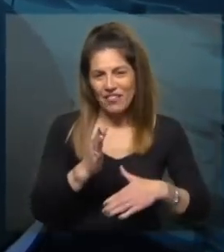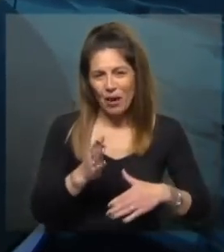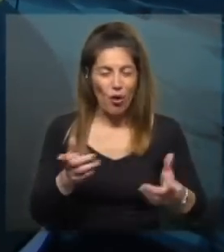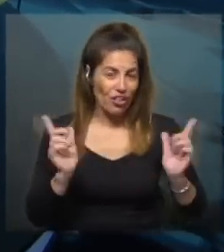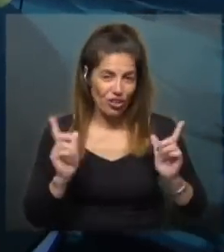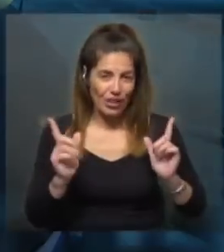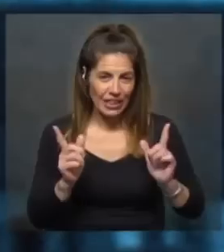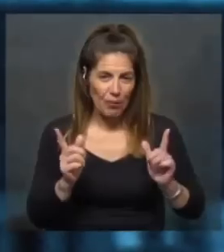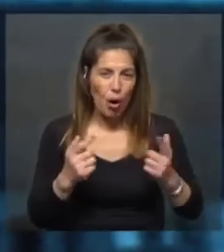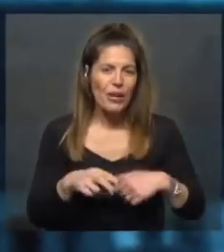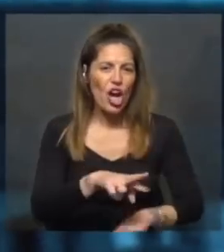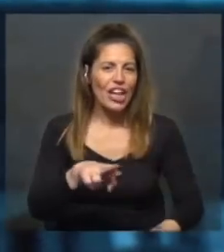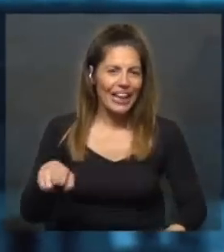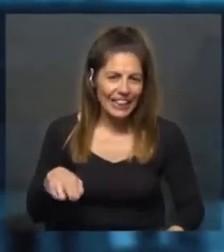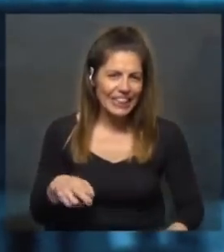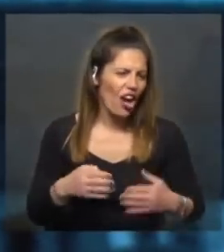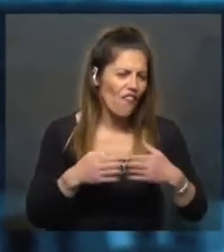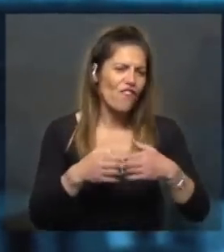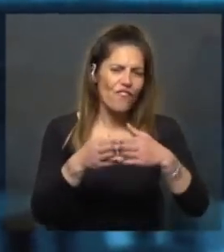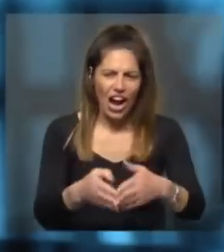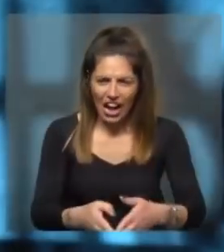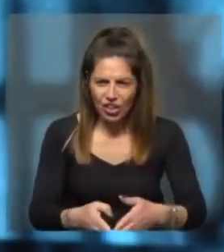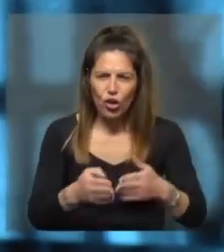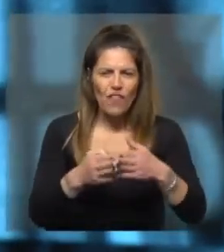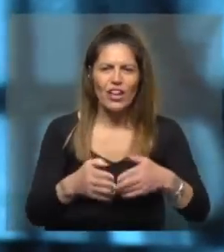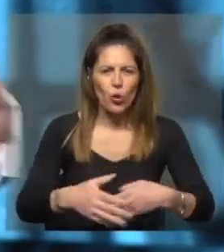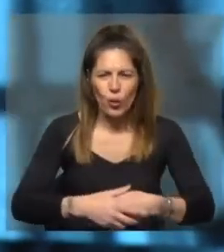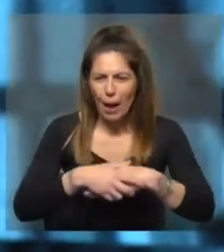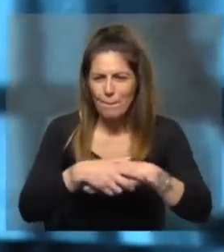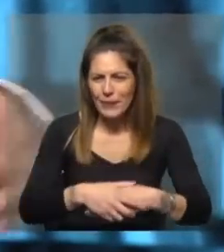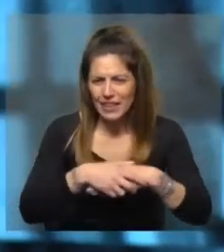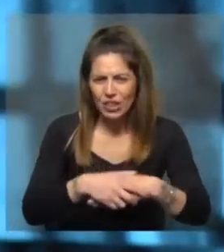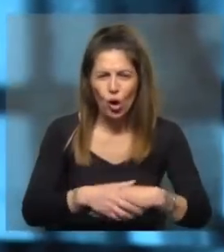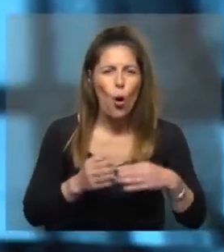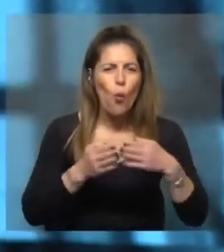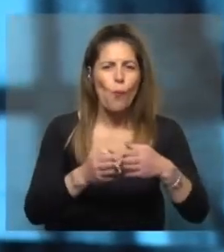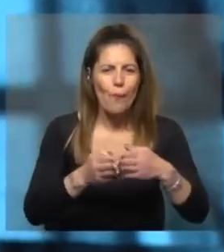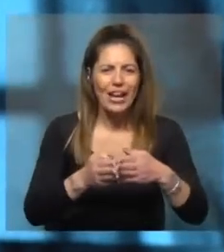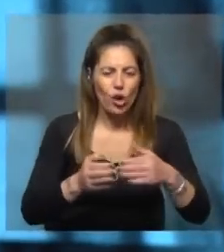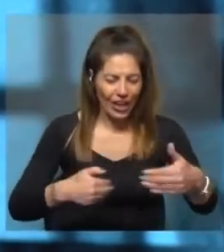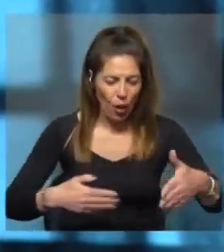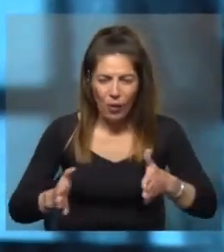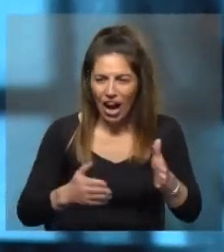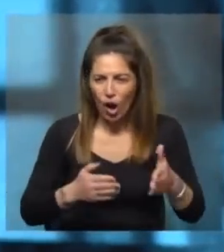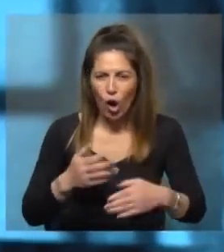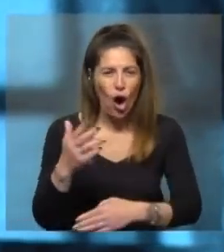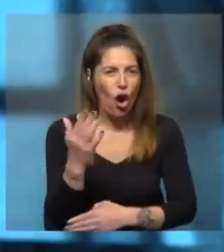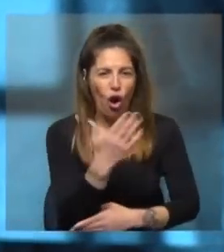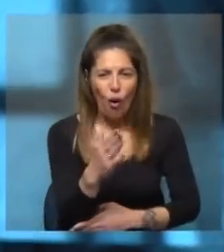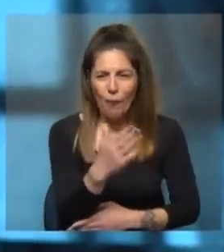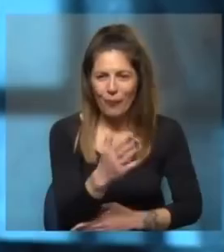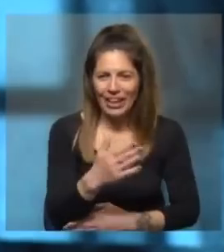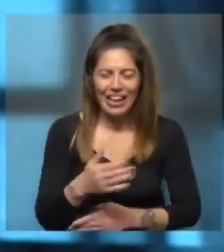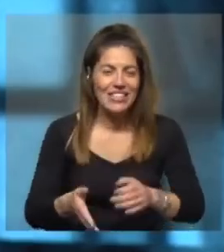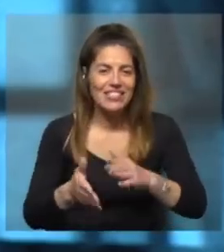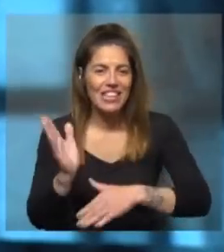igual en el río barco regata en el barco de un amigo un barco que era un cajón con vela y se iba con mi madre cuando era joven mi